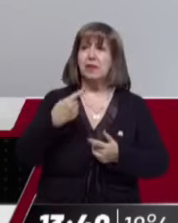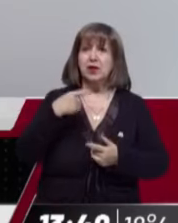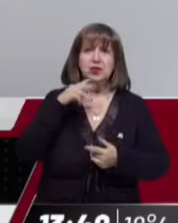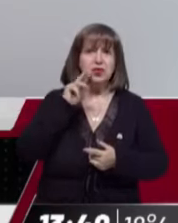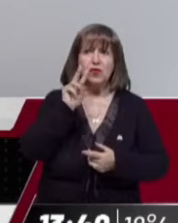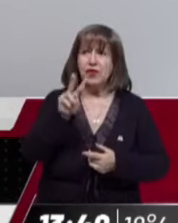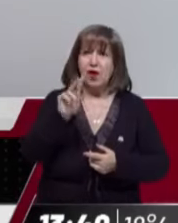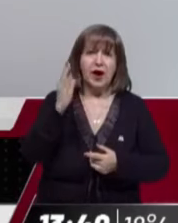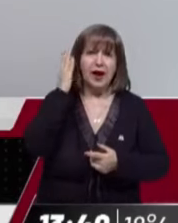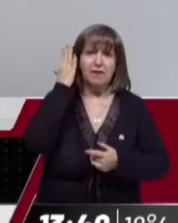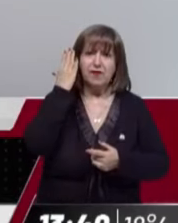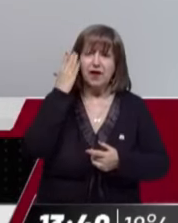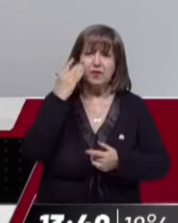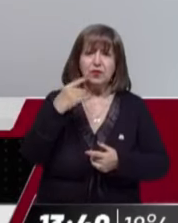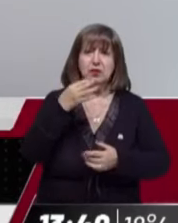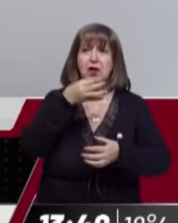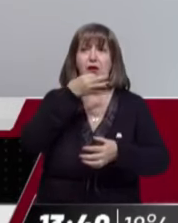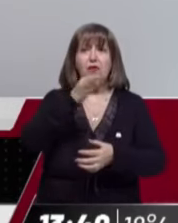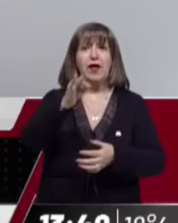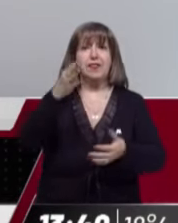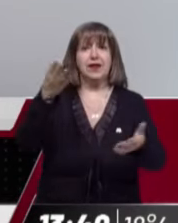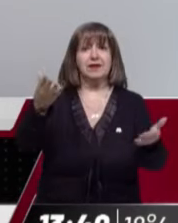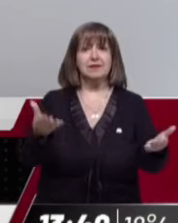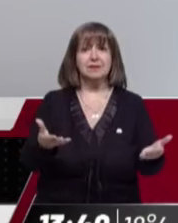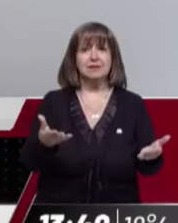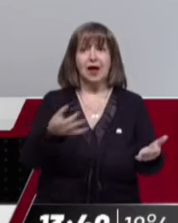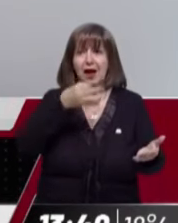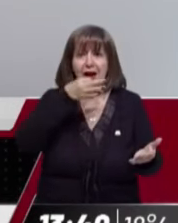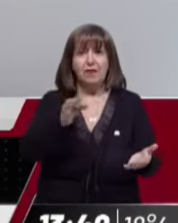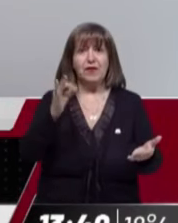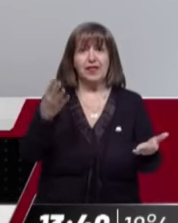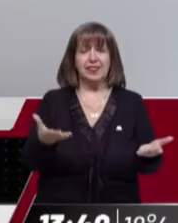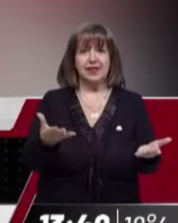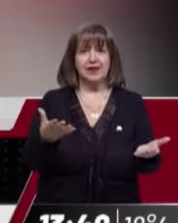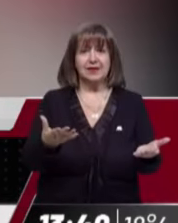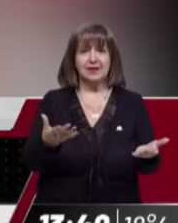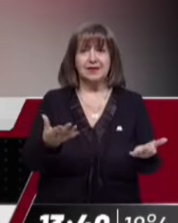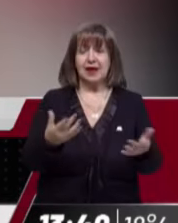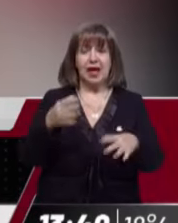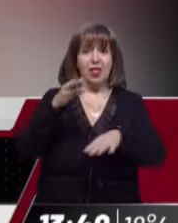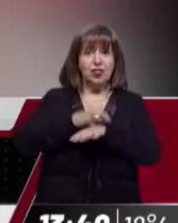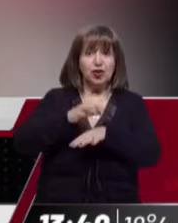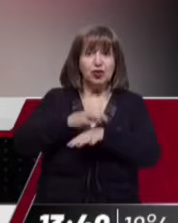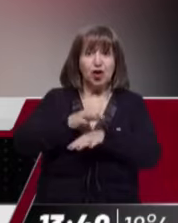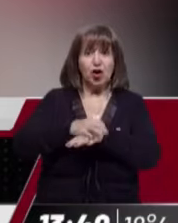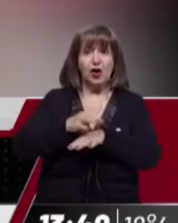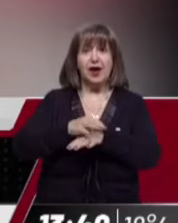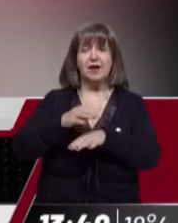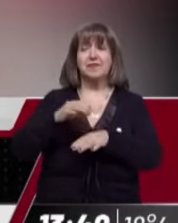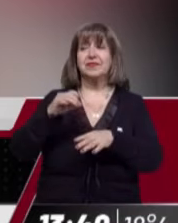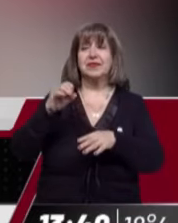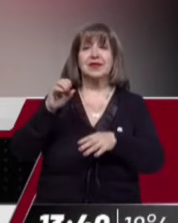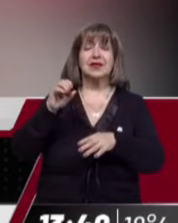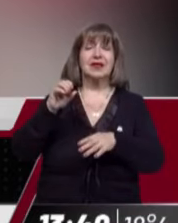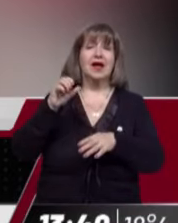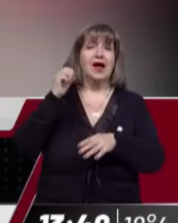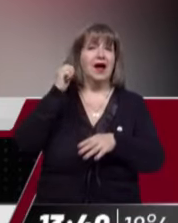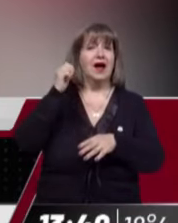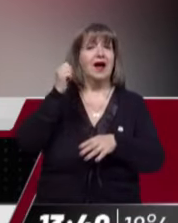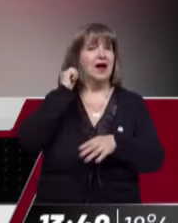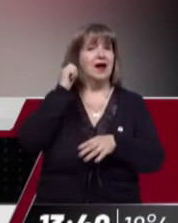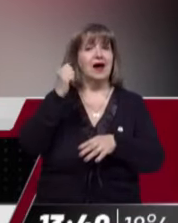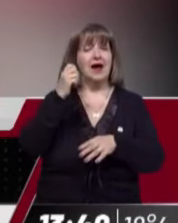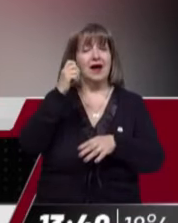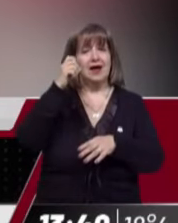estamos acá con la doctora Susana lucero de gaetani más la conocemos como chani a ella y